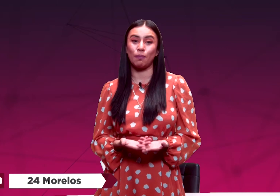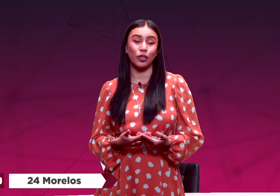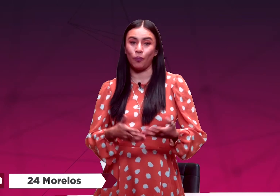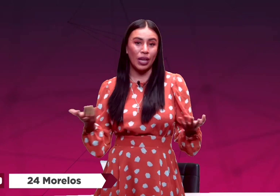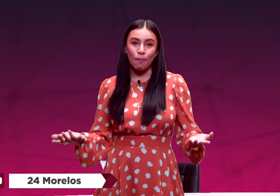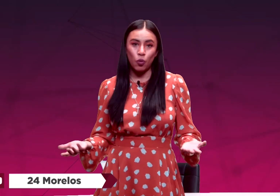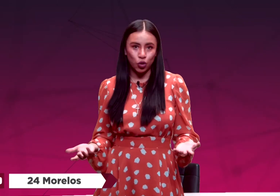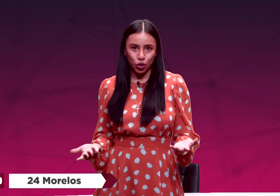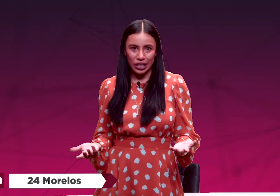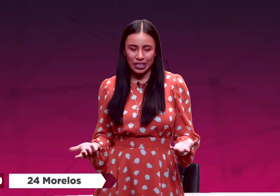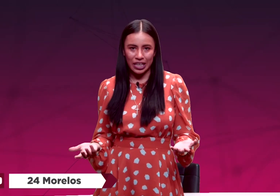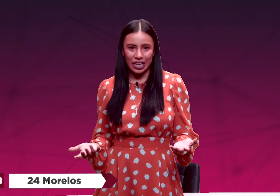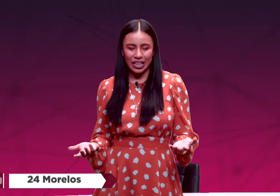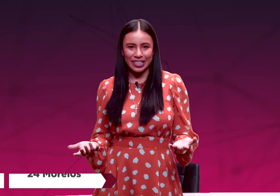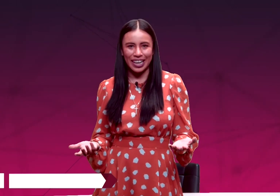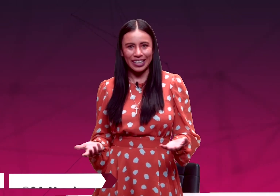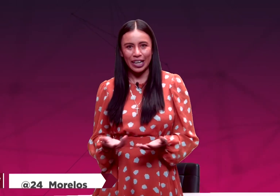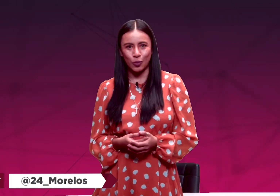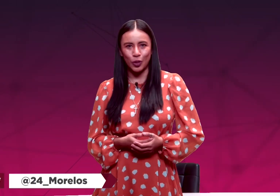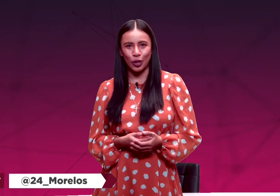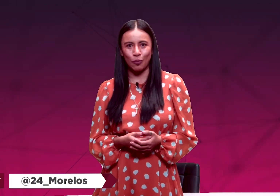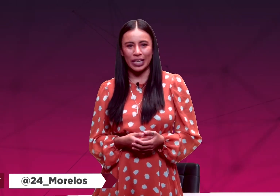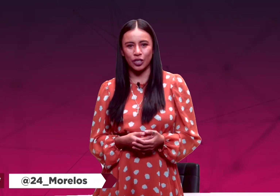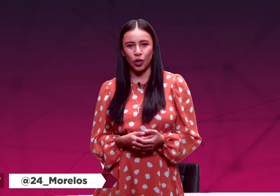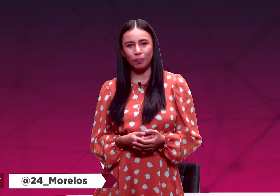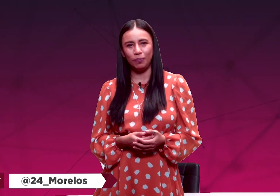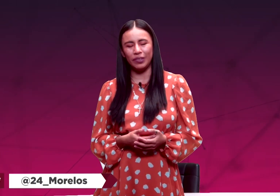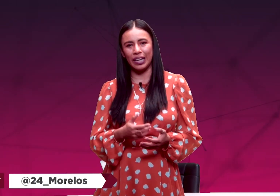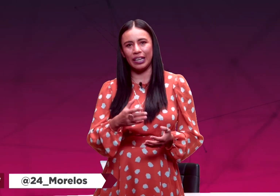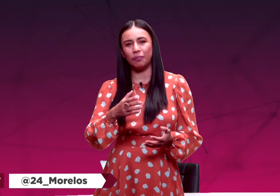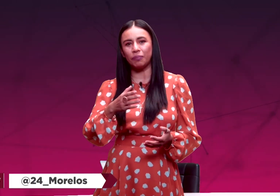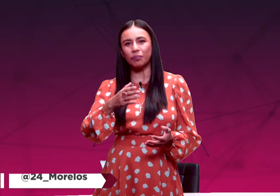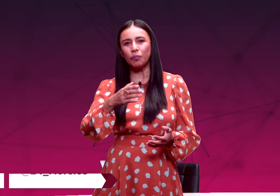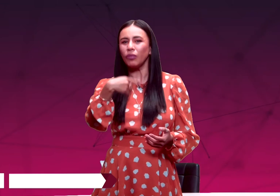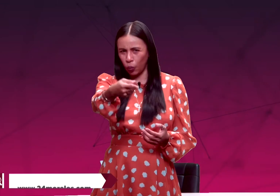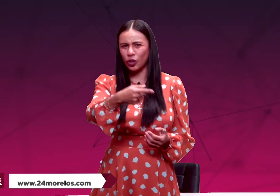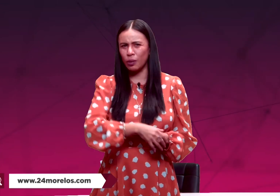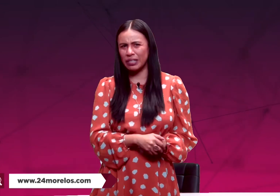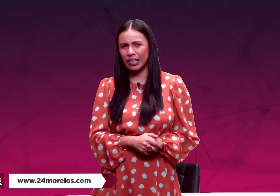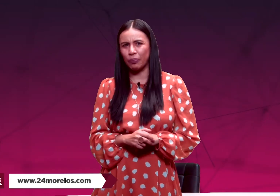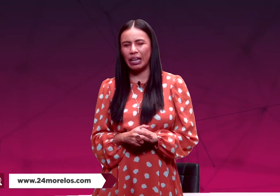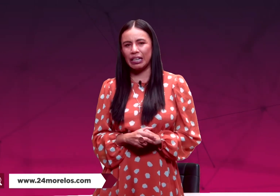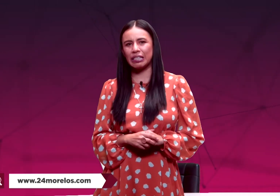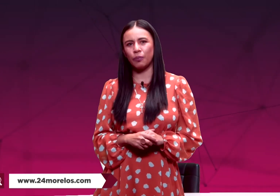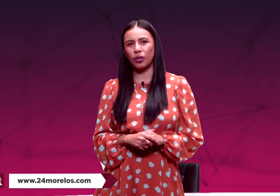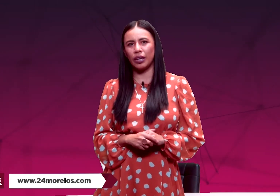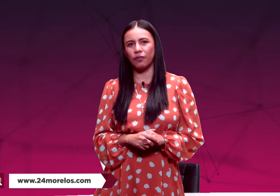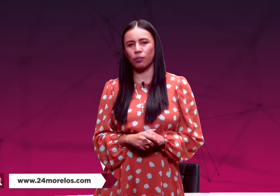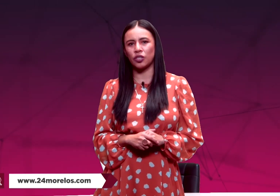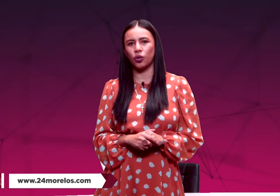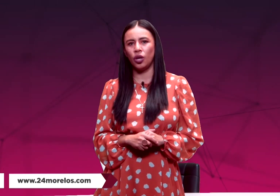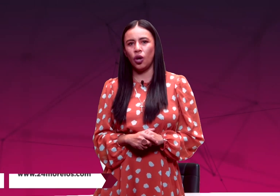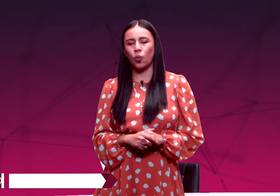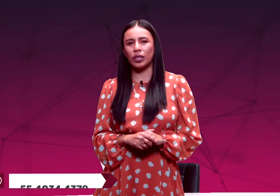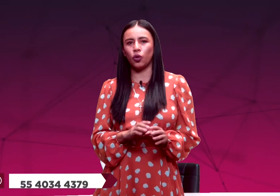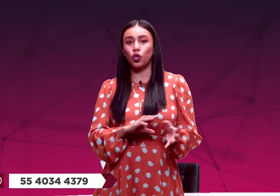al respecto? Mucho se ataca a los medios de comunicación cuando se presenta este tipo de